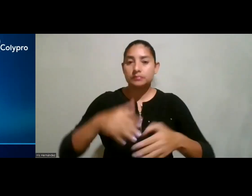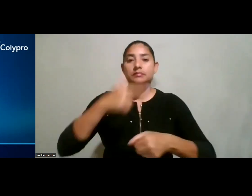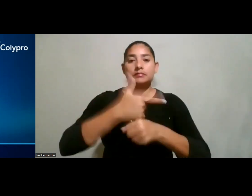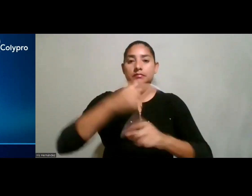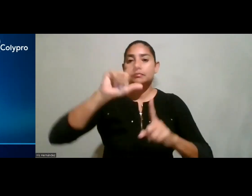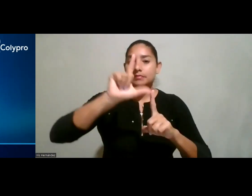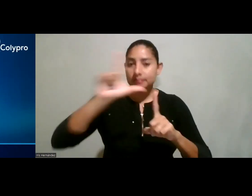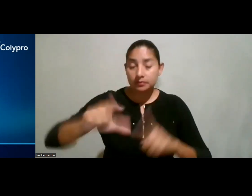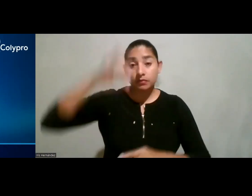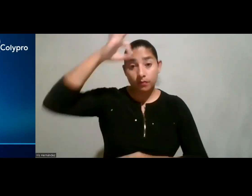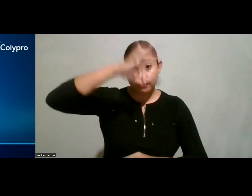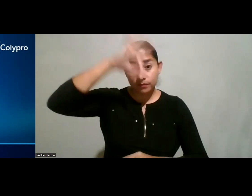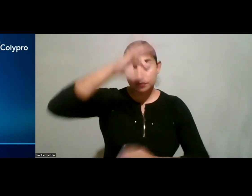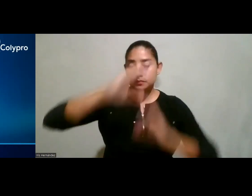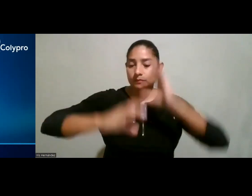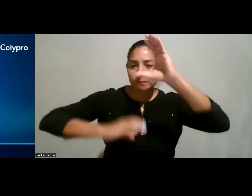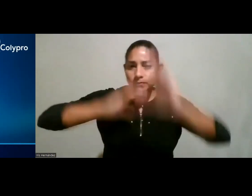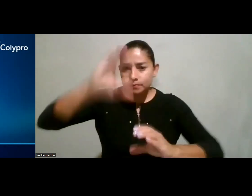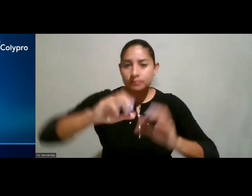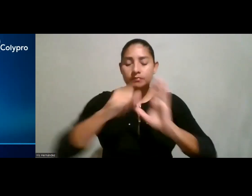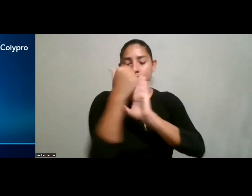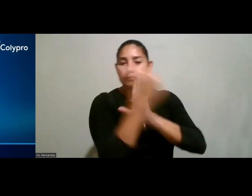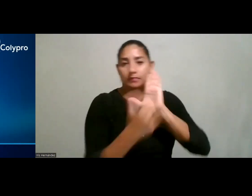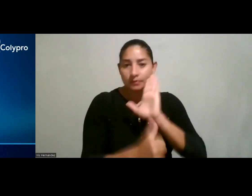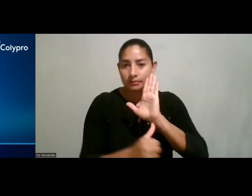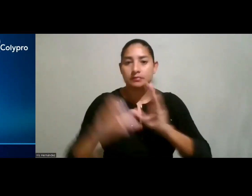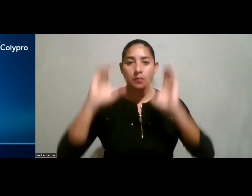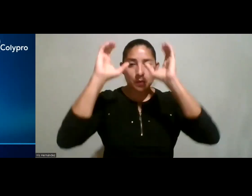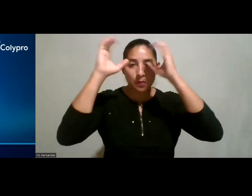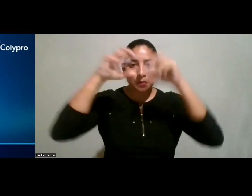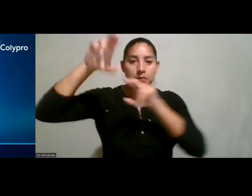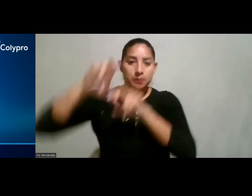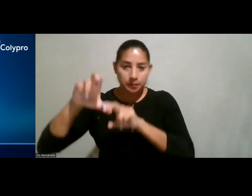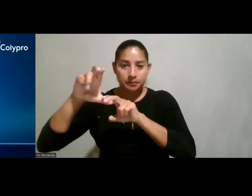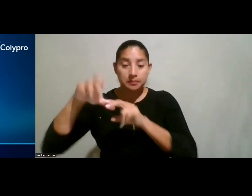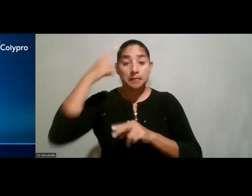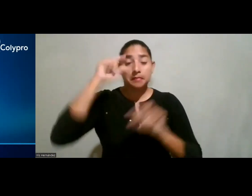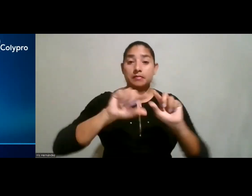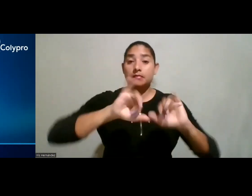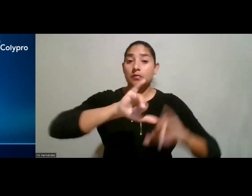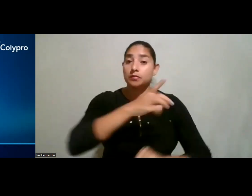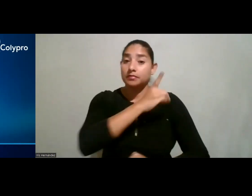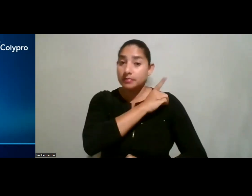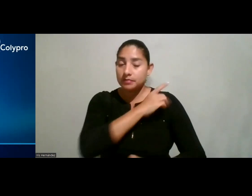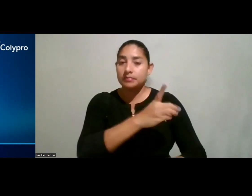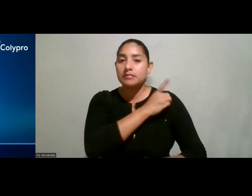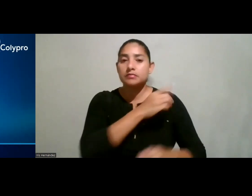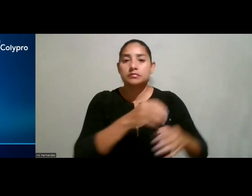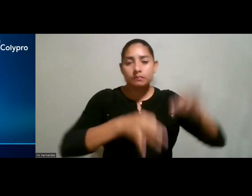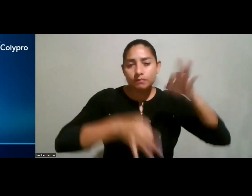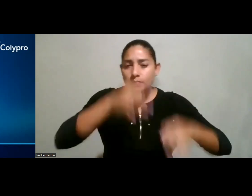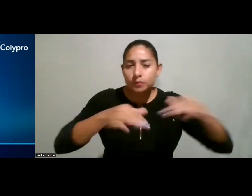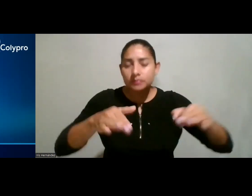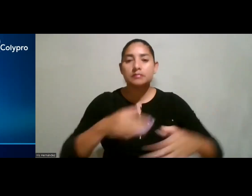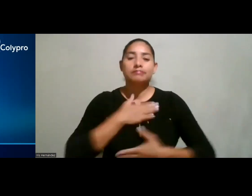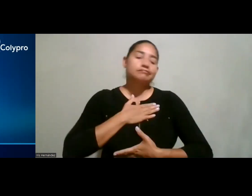Filosofía, Ciencias y Artes Colipro. Para la Junta Directiva y la Dirección Ejecutiva es